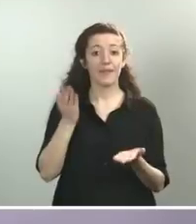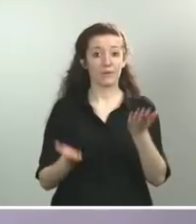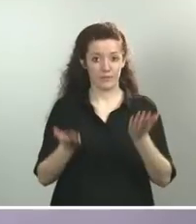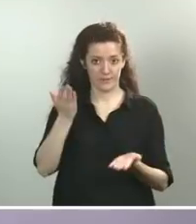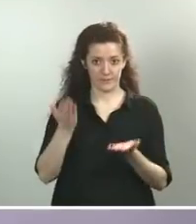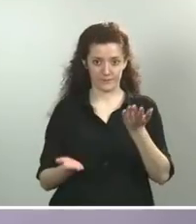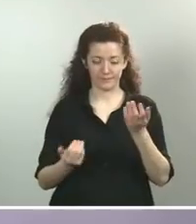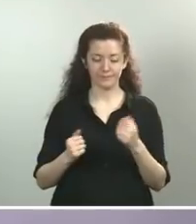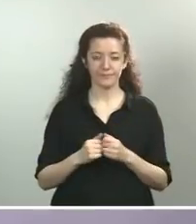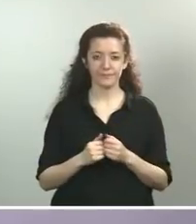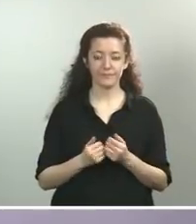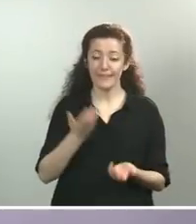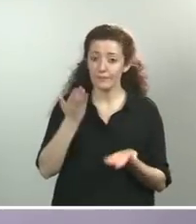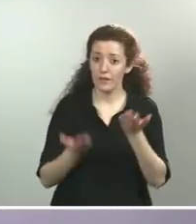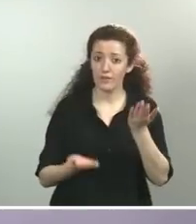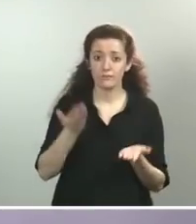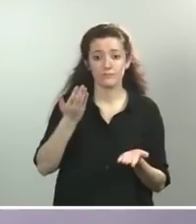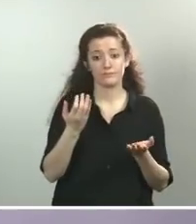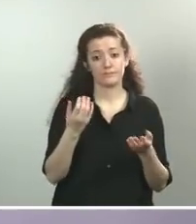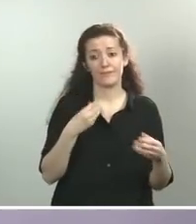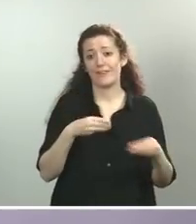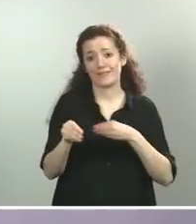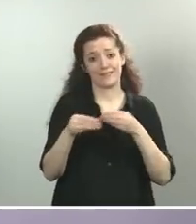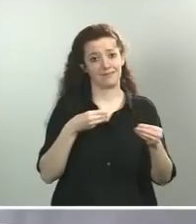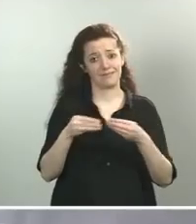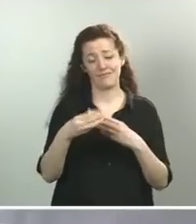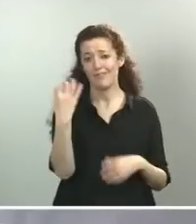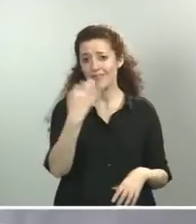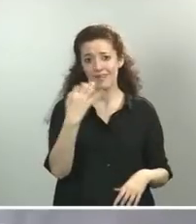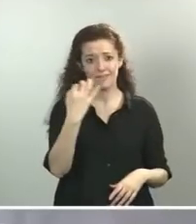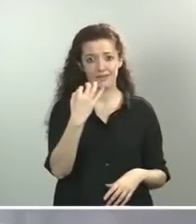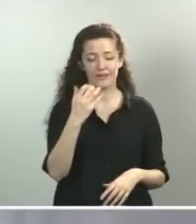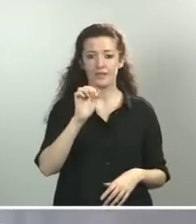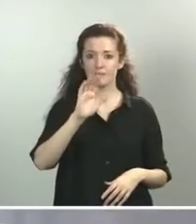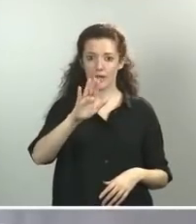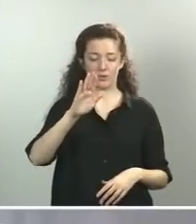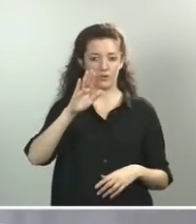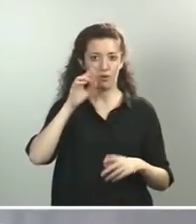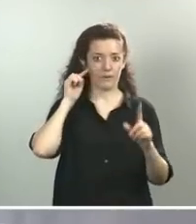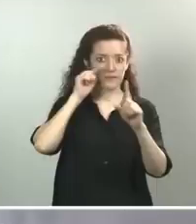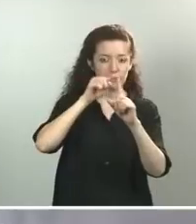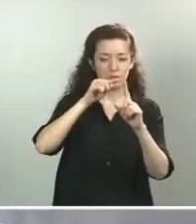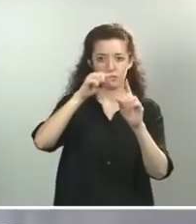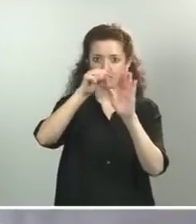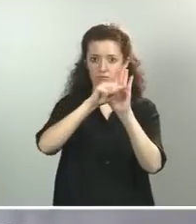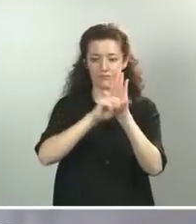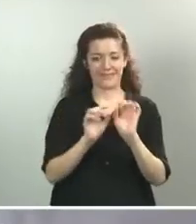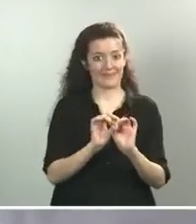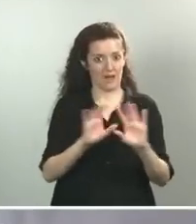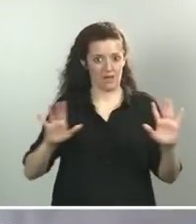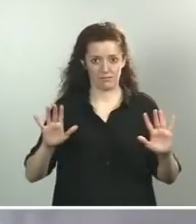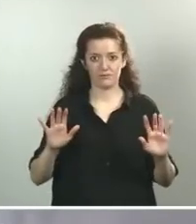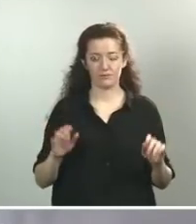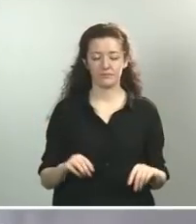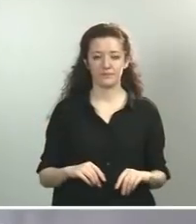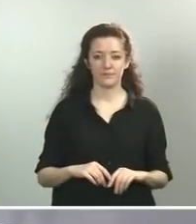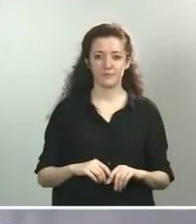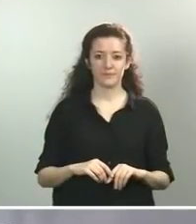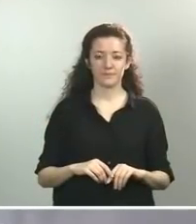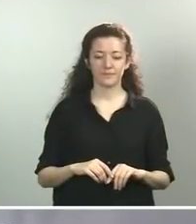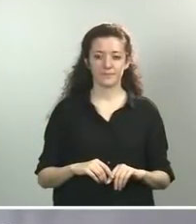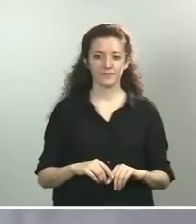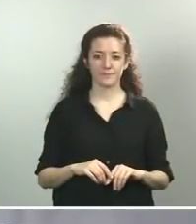pero flexibles, pero con ideas e instrucciones claras para os estudiantes e fundamentalmente hai tres